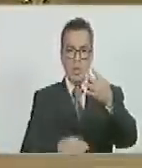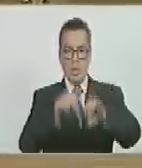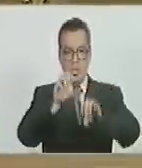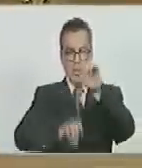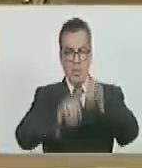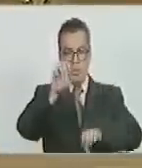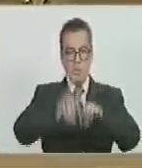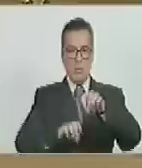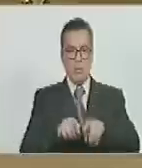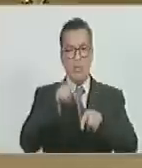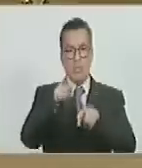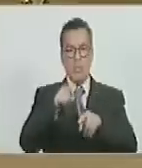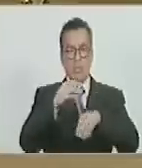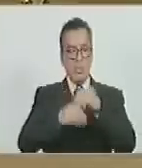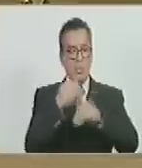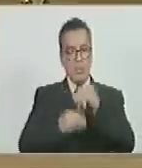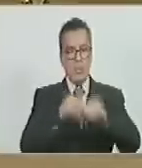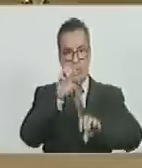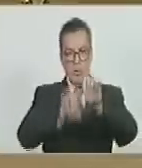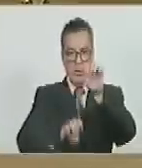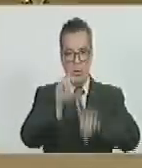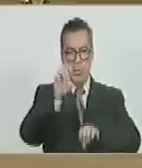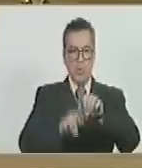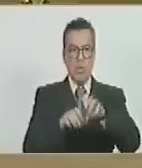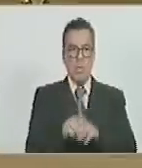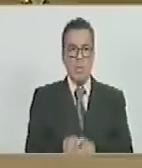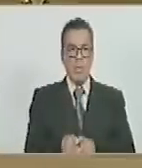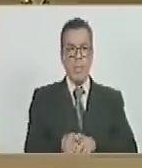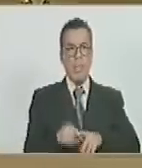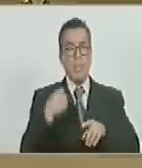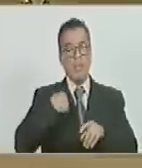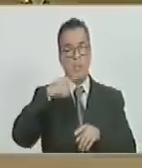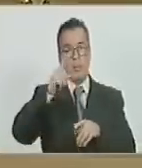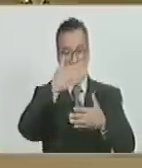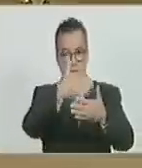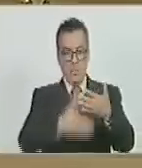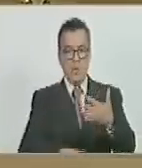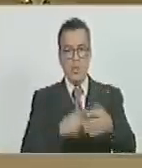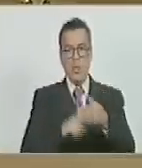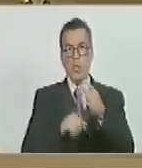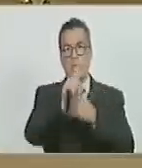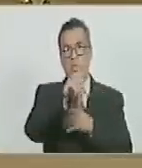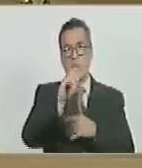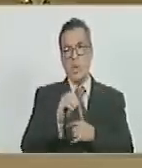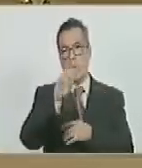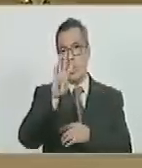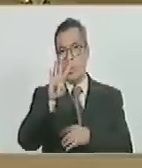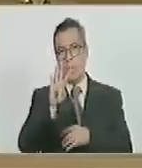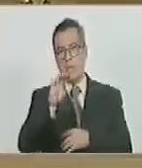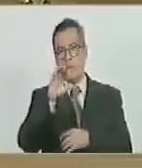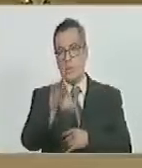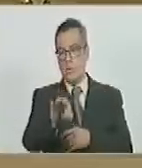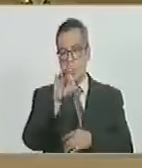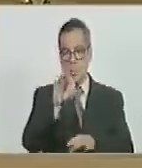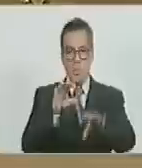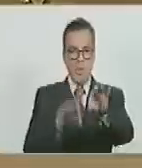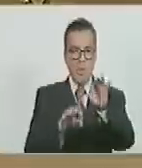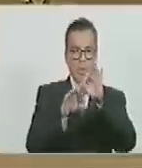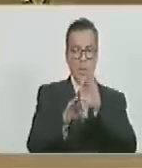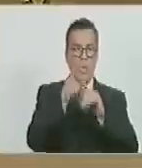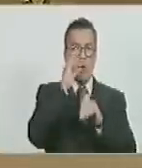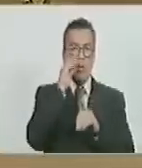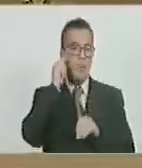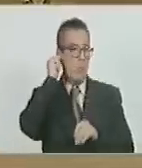evaluación. Una vez aplicado el baremo de evaluación, se tiene la lista de 104 elegibles